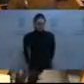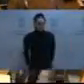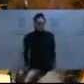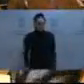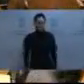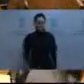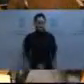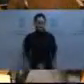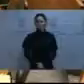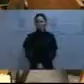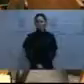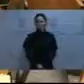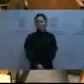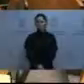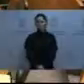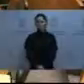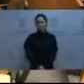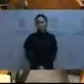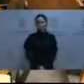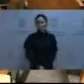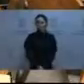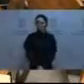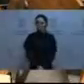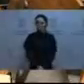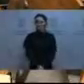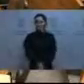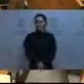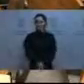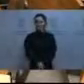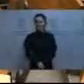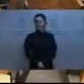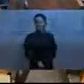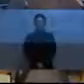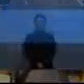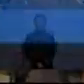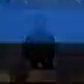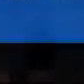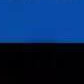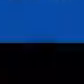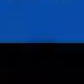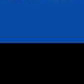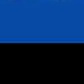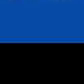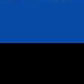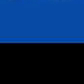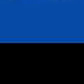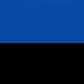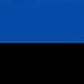Gracias.